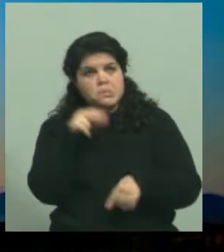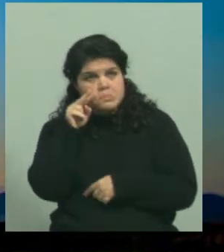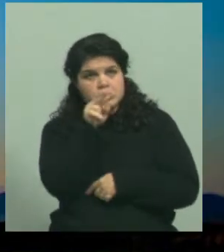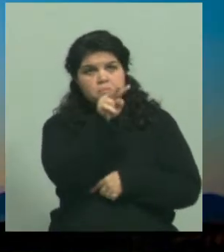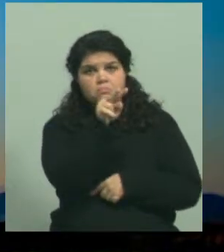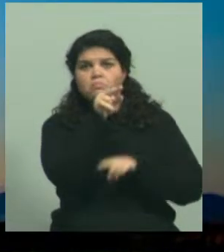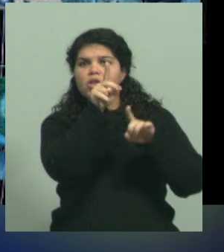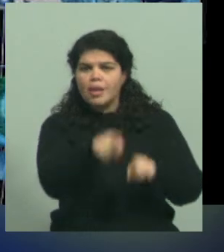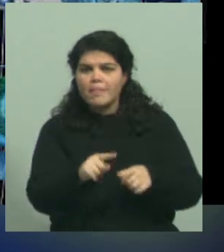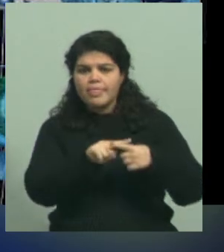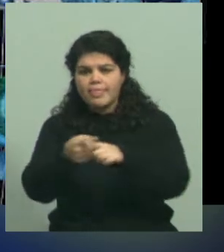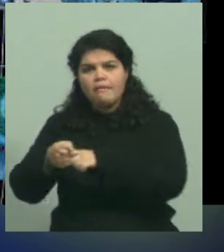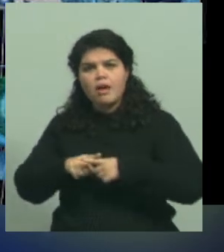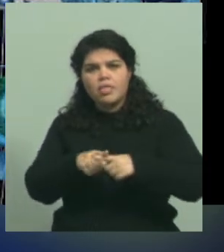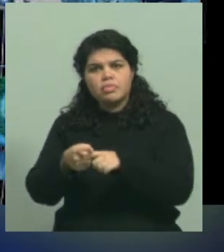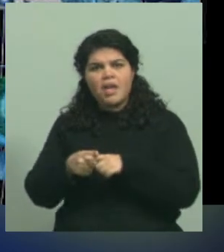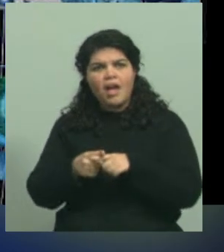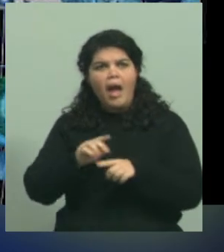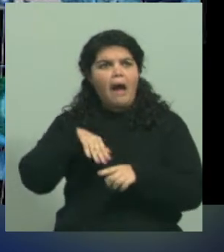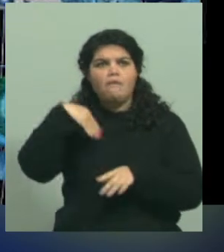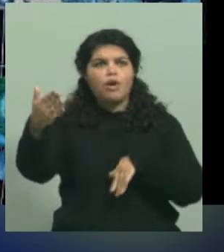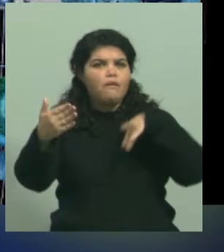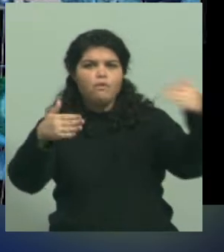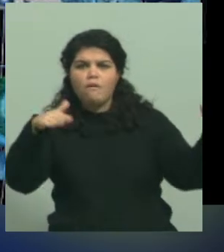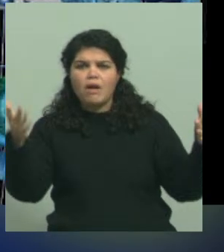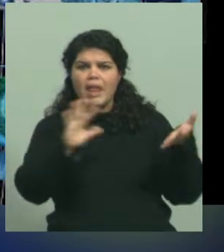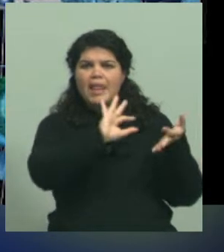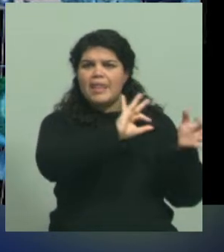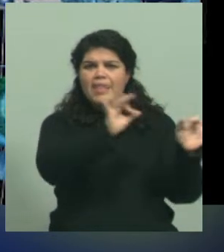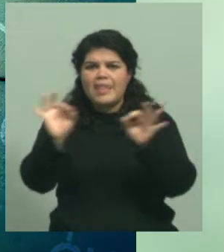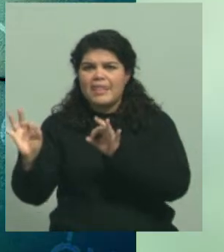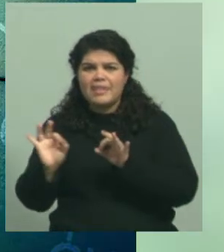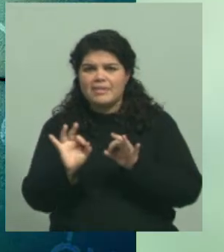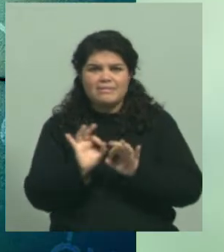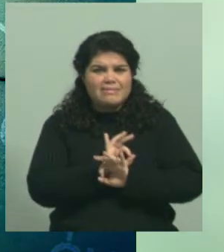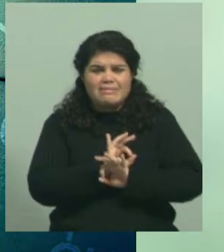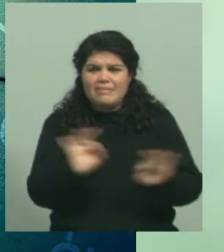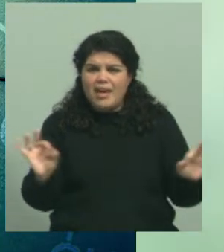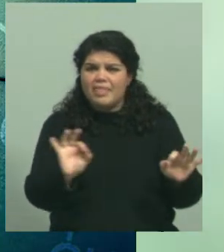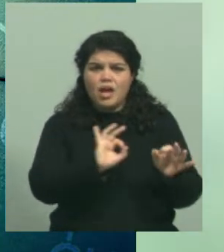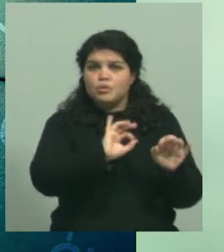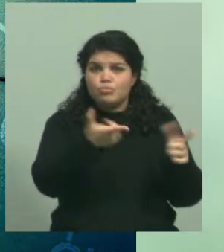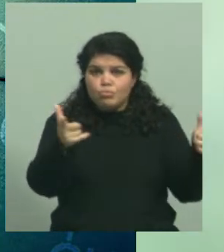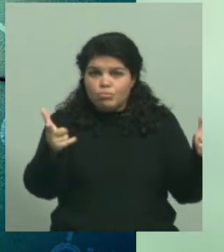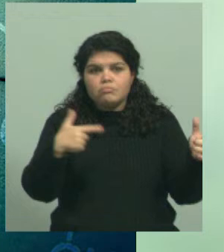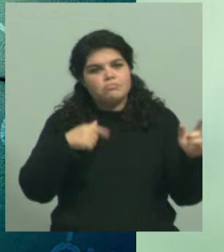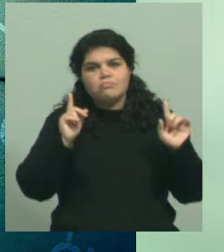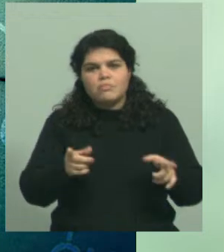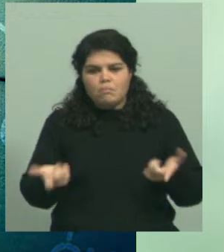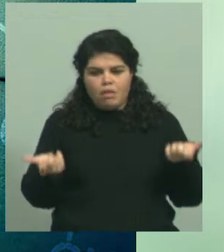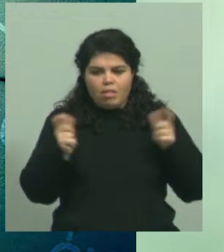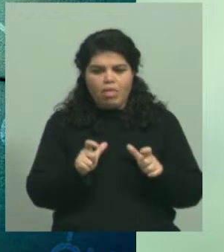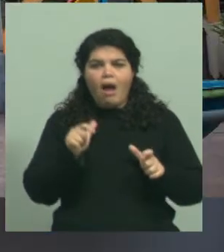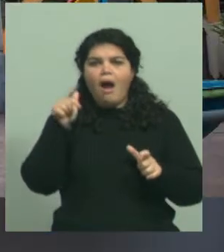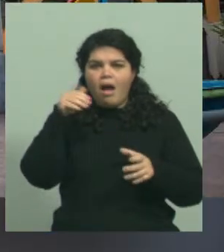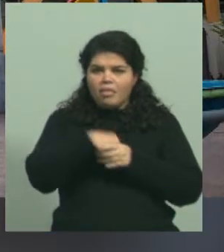vez no hay espacio o no hay tiempo de tener en otros lugares, en otros contextos. Eso nos parecía súper importante,